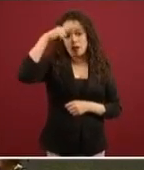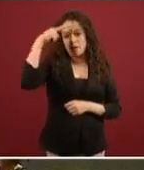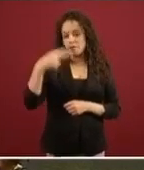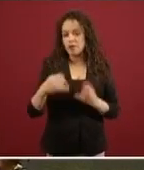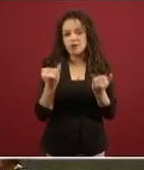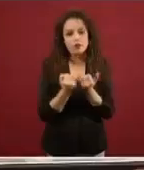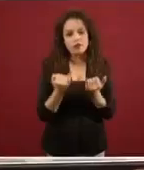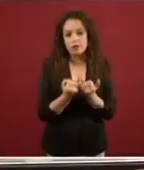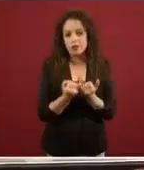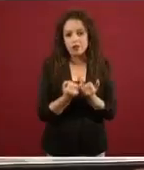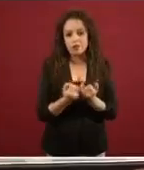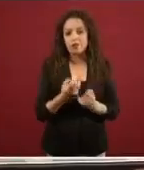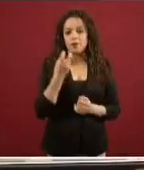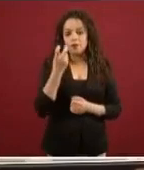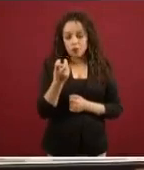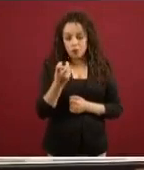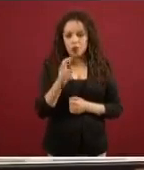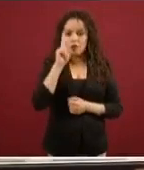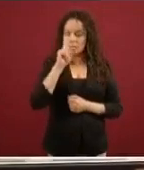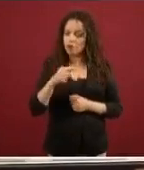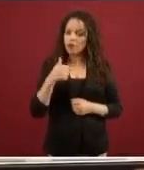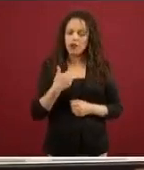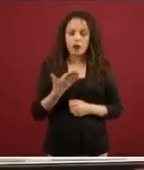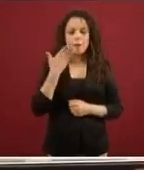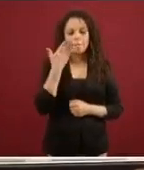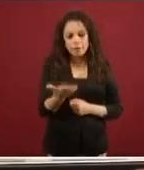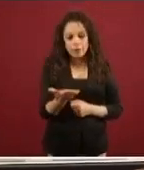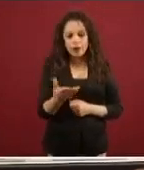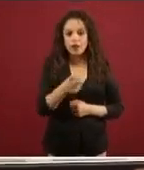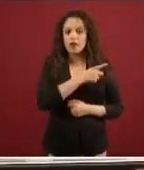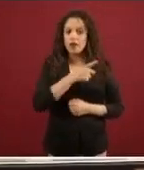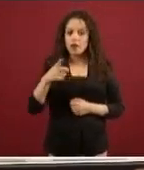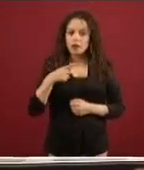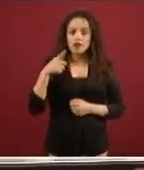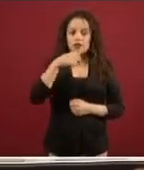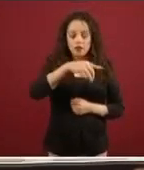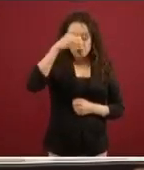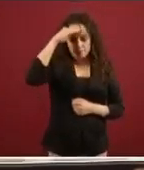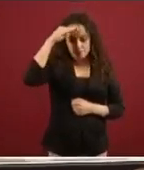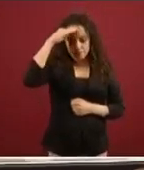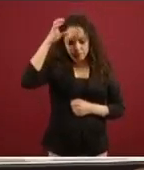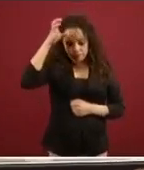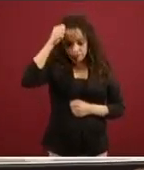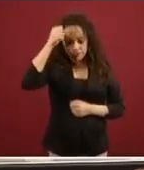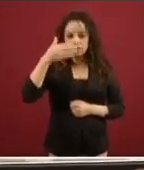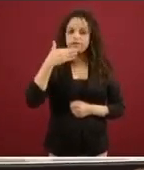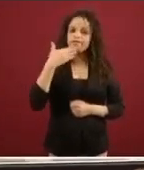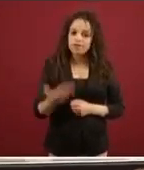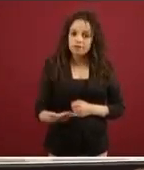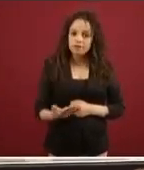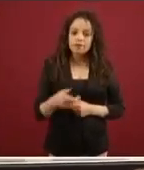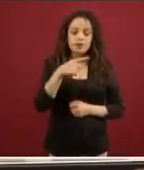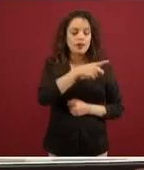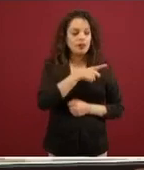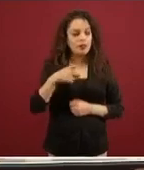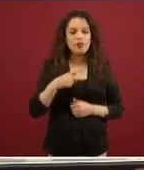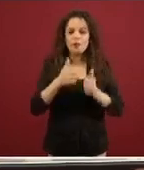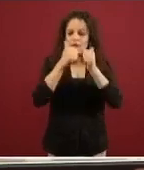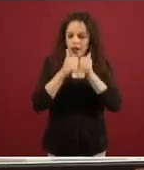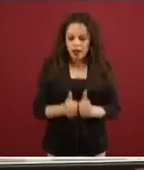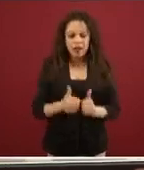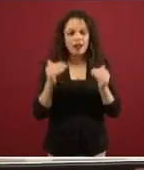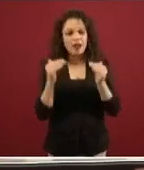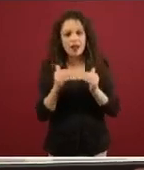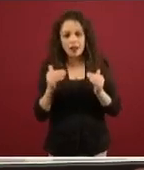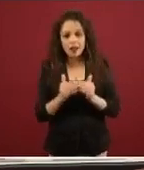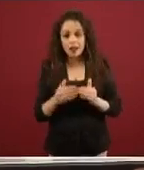Laura, pedimos que sean conscientes de esto. Entre más rápido nos mantengamos en casa, vamos a tener menos